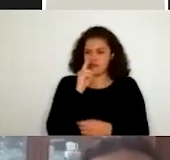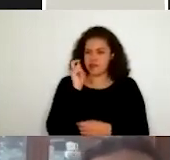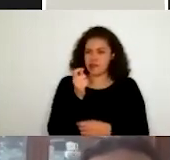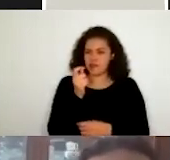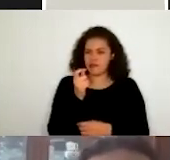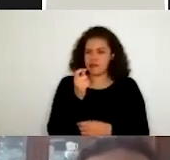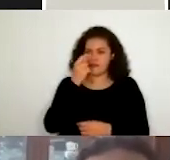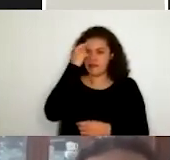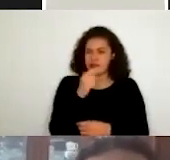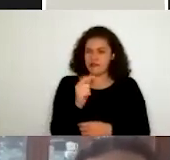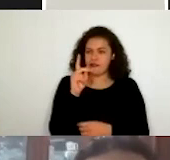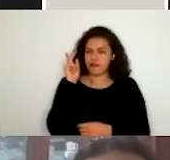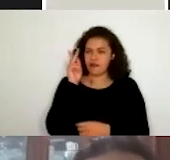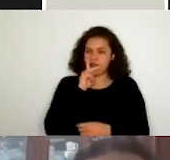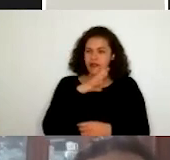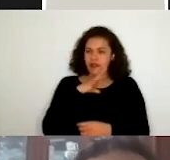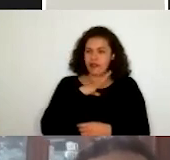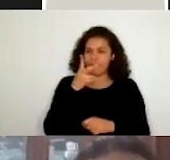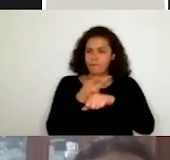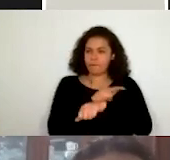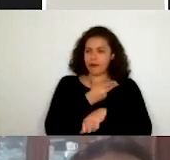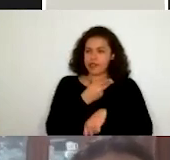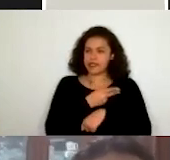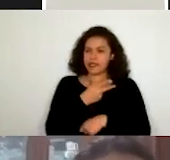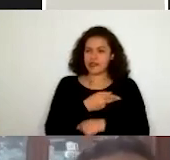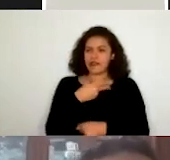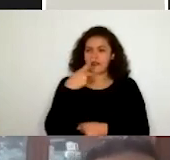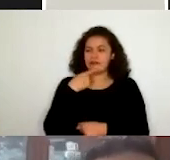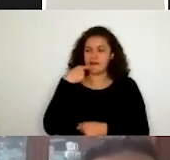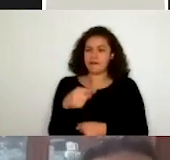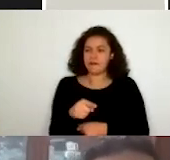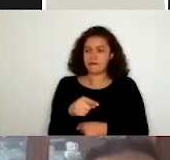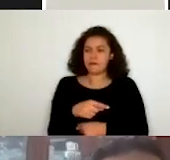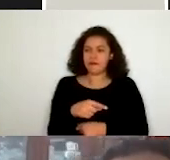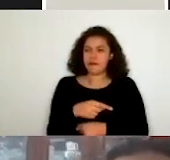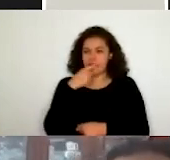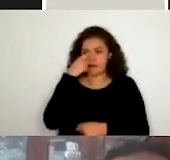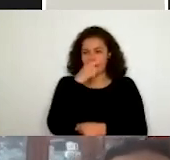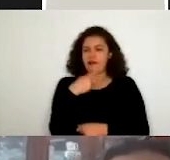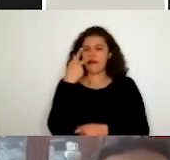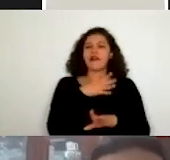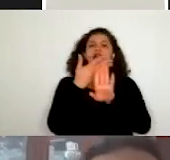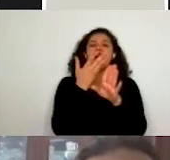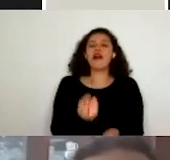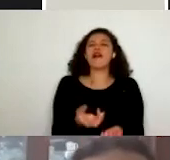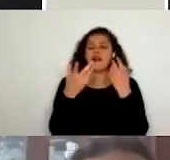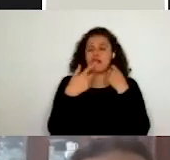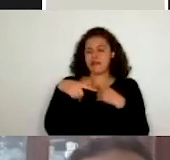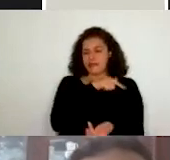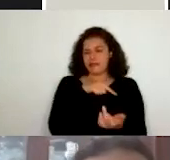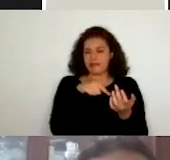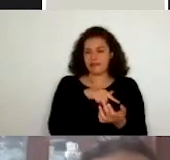la probabilidad de ocurrencia de la amenaza con el impacto que ésta tendrá en el establecimiento